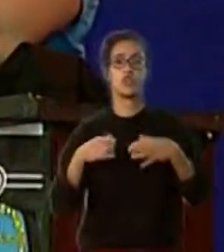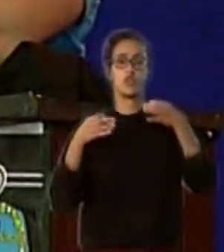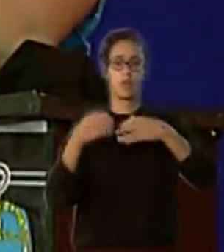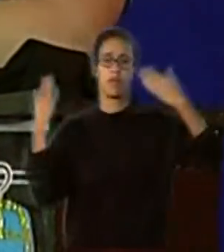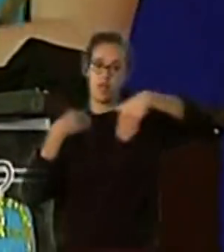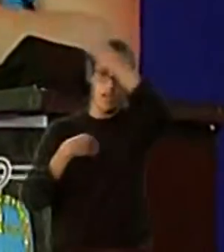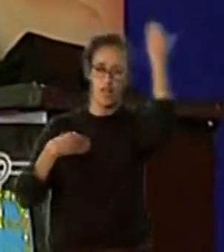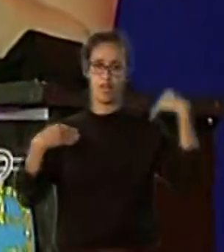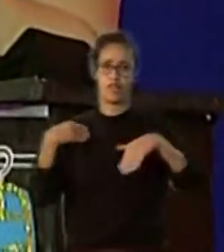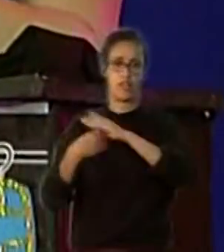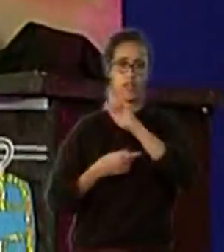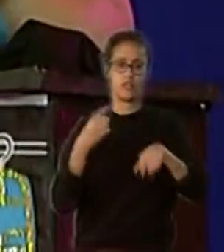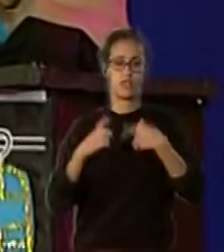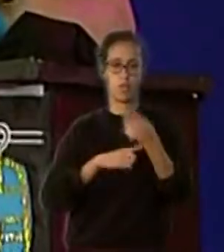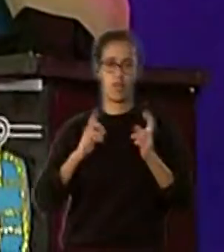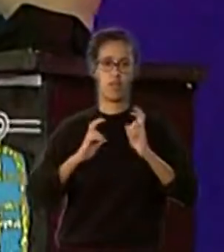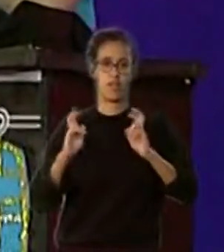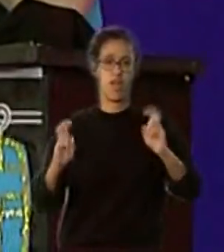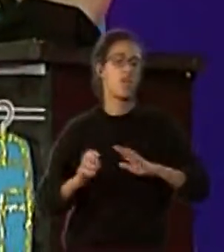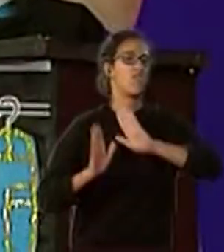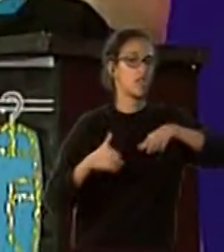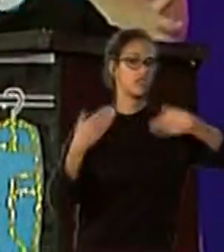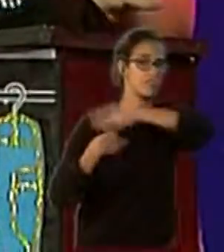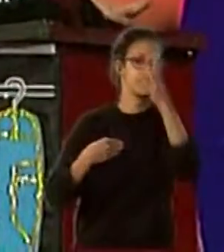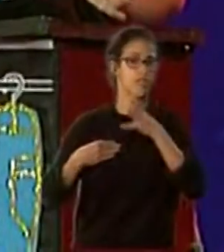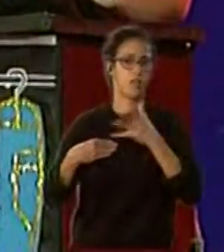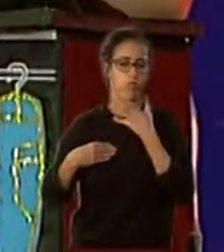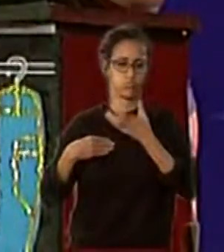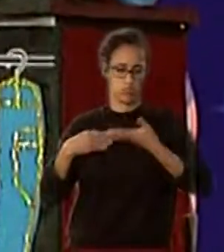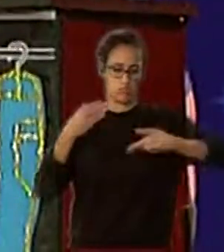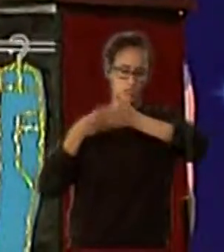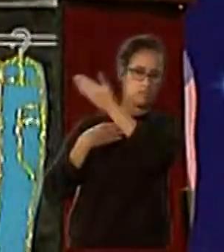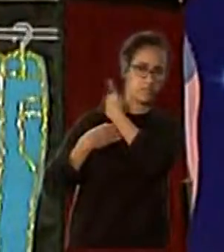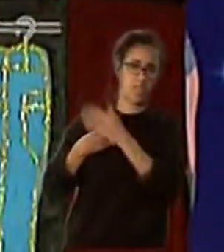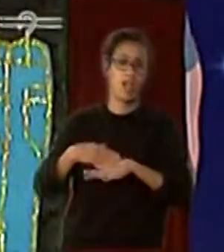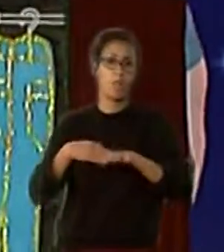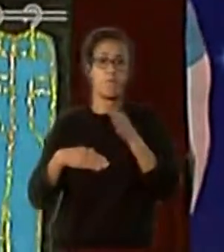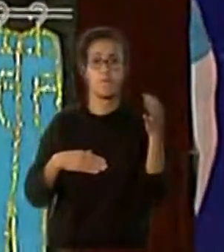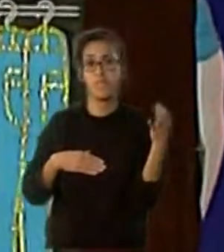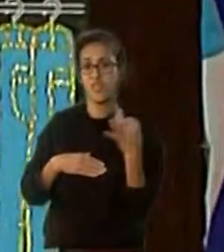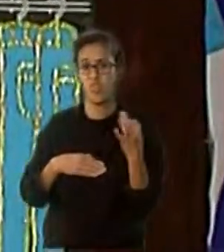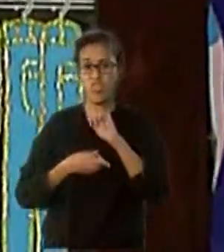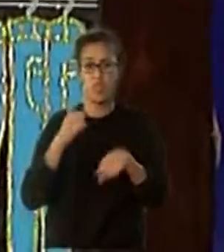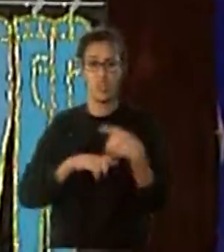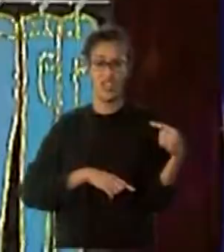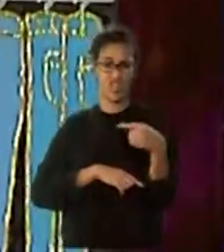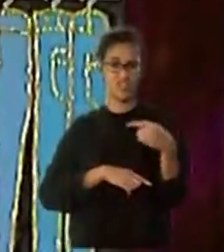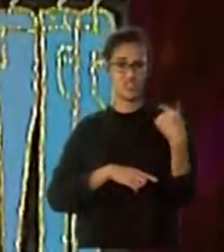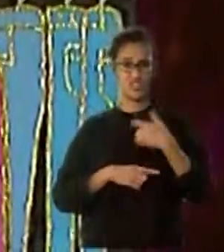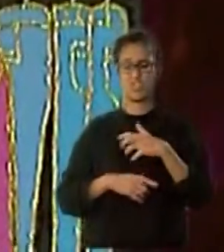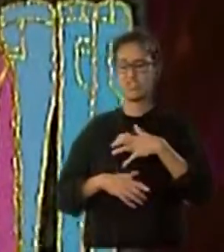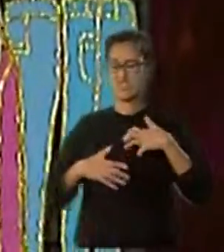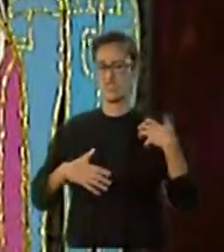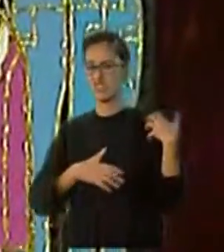estilizada. En verdad se la pone para que no se vea la papada. Lo malo que al rato empiezo a agobiarme. Me empapo